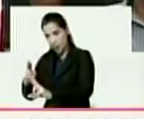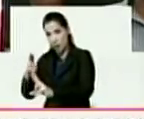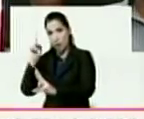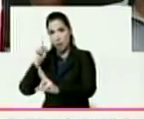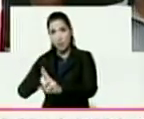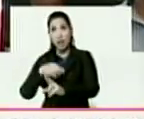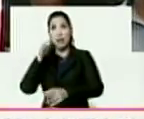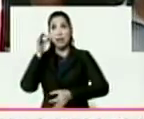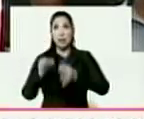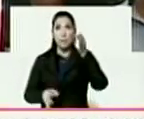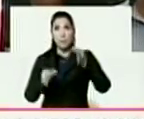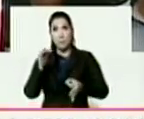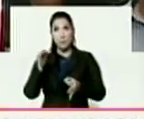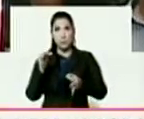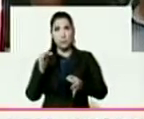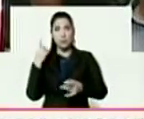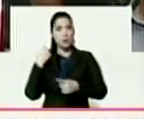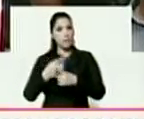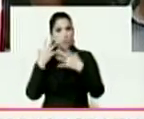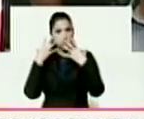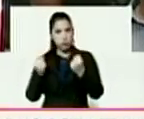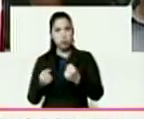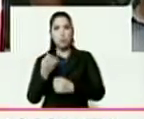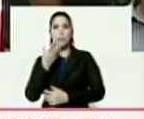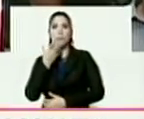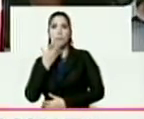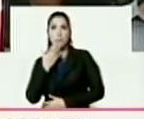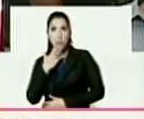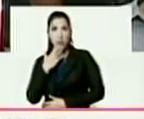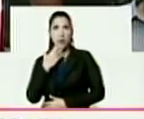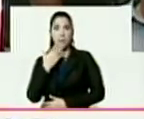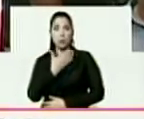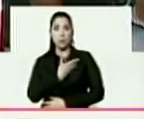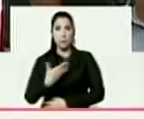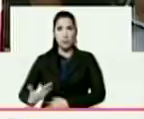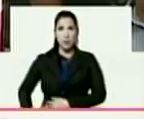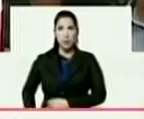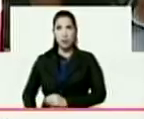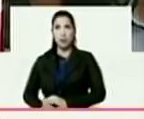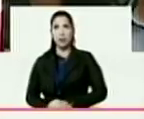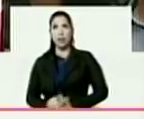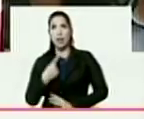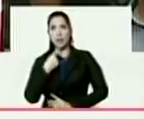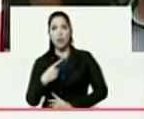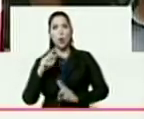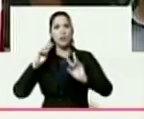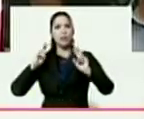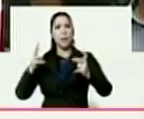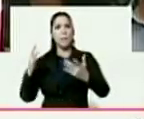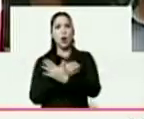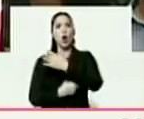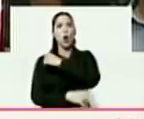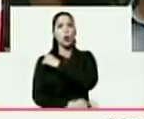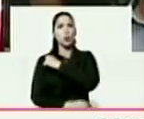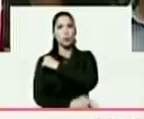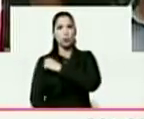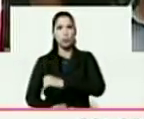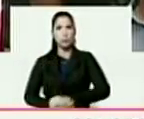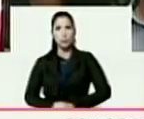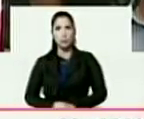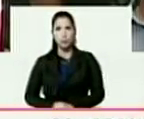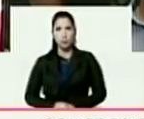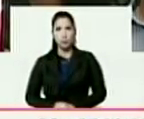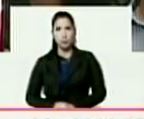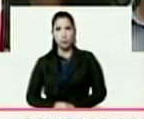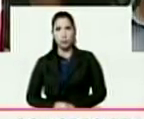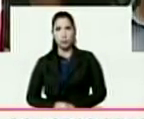justicia así lo entienda por ejemplo el presidente así menciones al tema de la corrupción a quienes